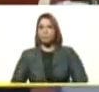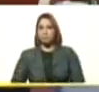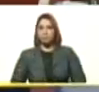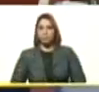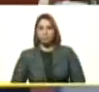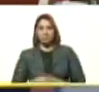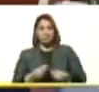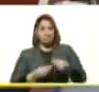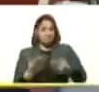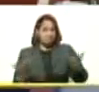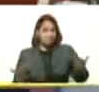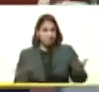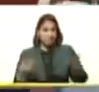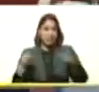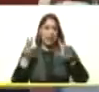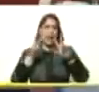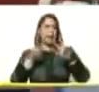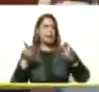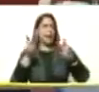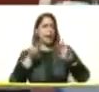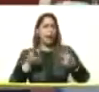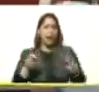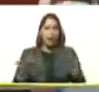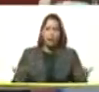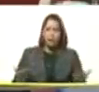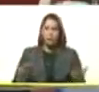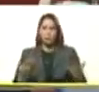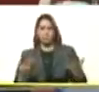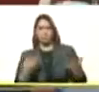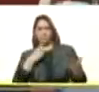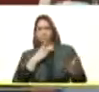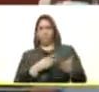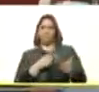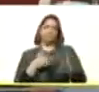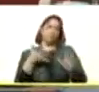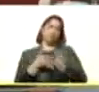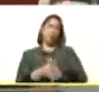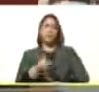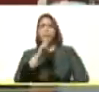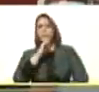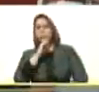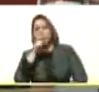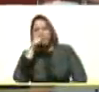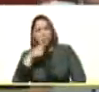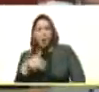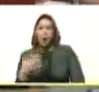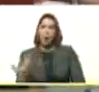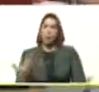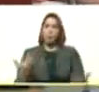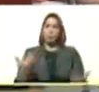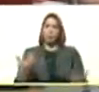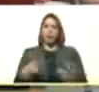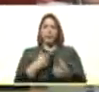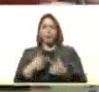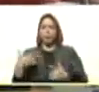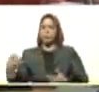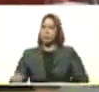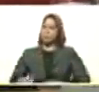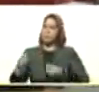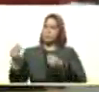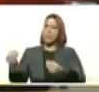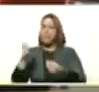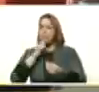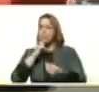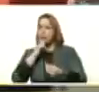hacen análisis muy versados sobre las dificultades del pueblo y presentan las dificultades del